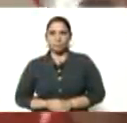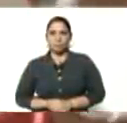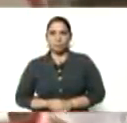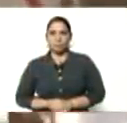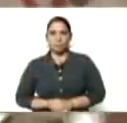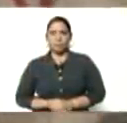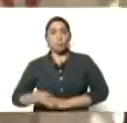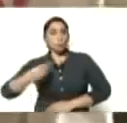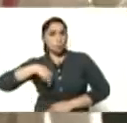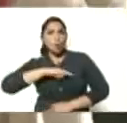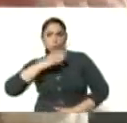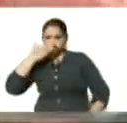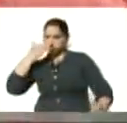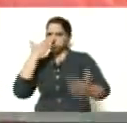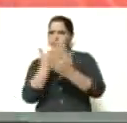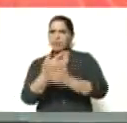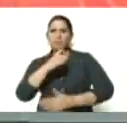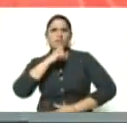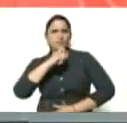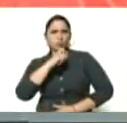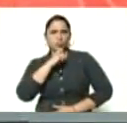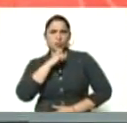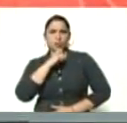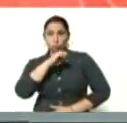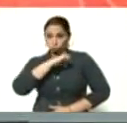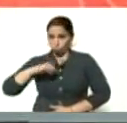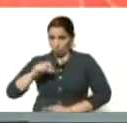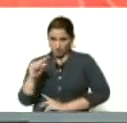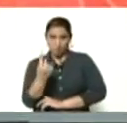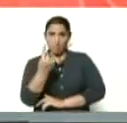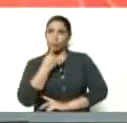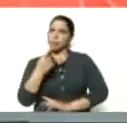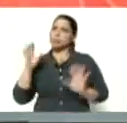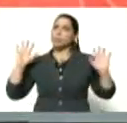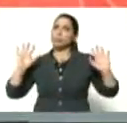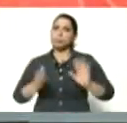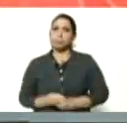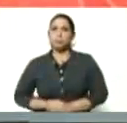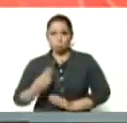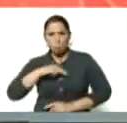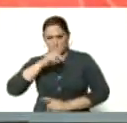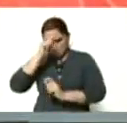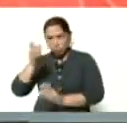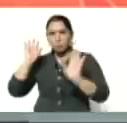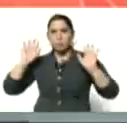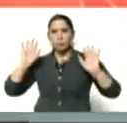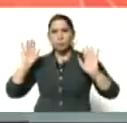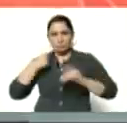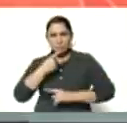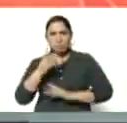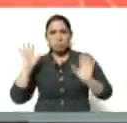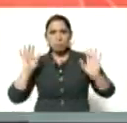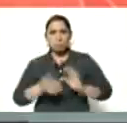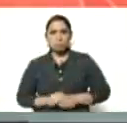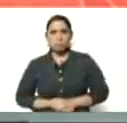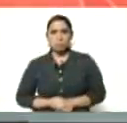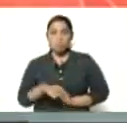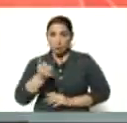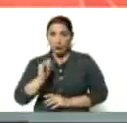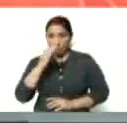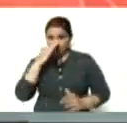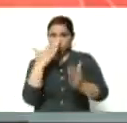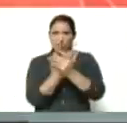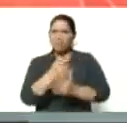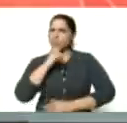Que estamos enfrentando dificultades, somos los primeros en decirlo, en reconocerlo y en plantearlo. Que estamos